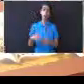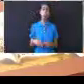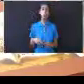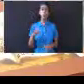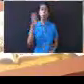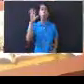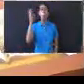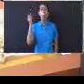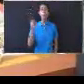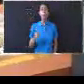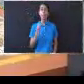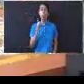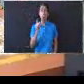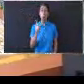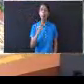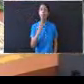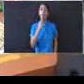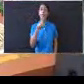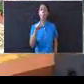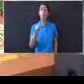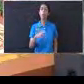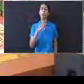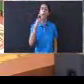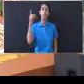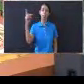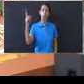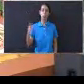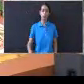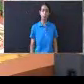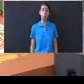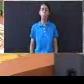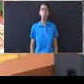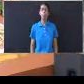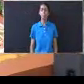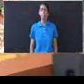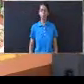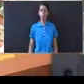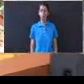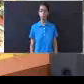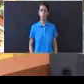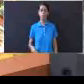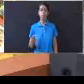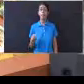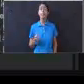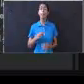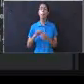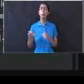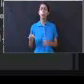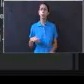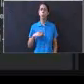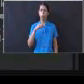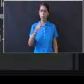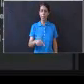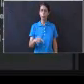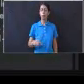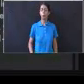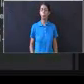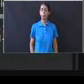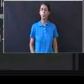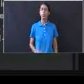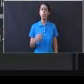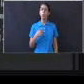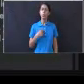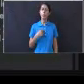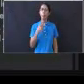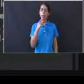Dios. Amén. Vamos, entonces, ¿qué pasó con esto? Aquí vamos a ver, y quiero complementar esto que le había